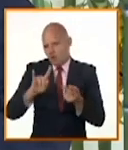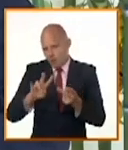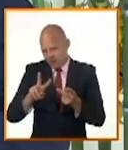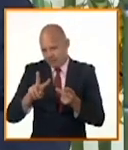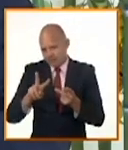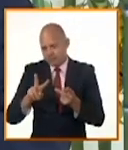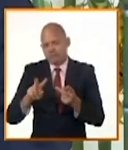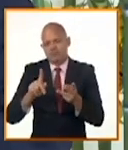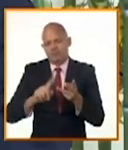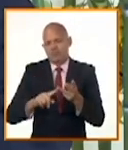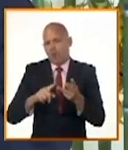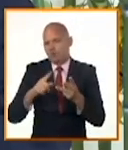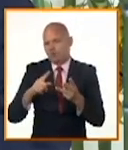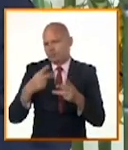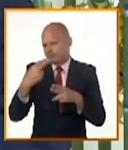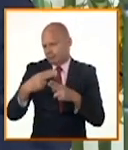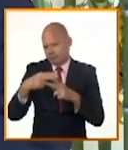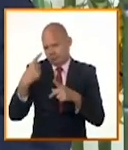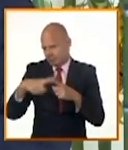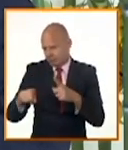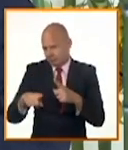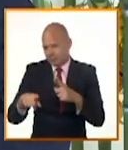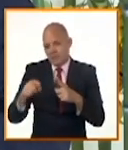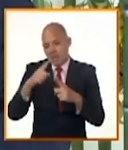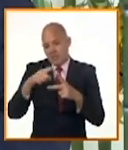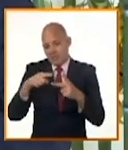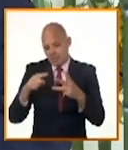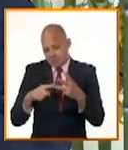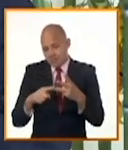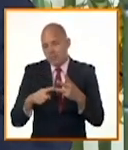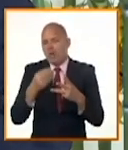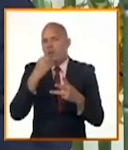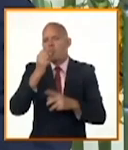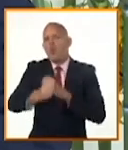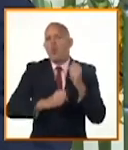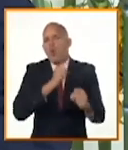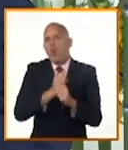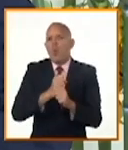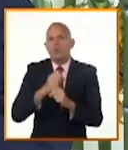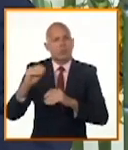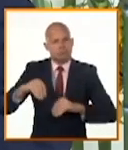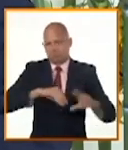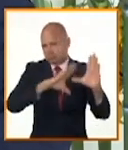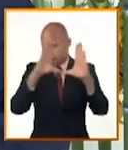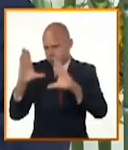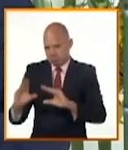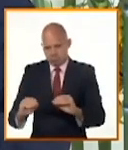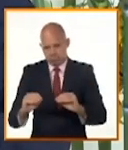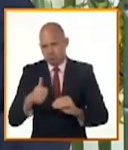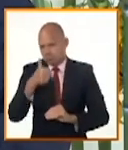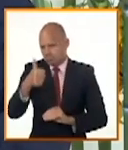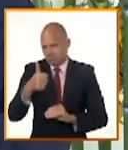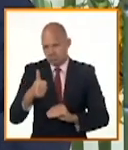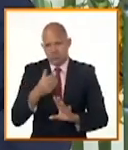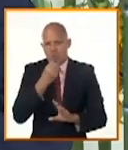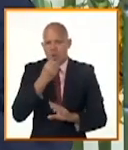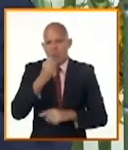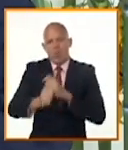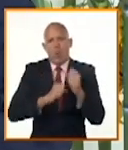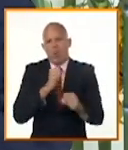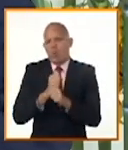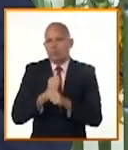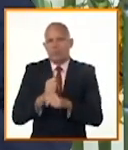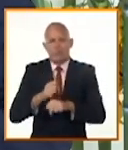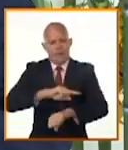del día o sea eso es una de las ventajas fundamentales que tienen los canales de pago electrónico o sea disponible las 24 horas